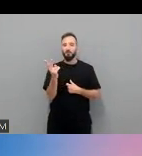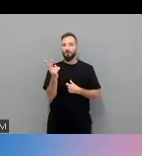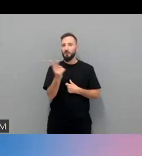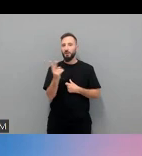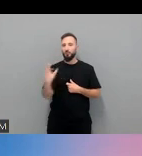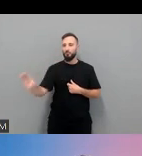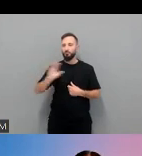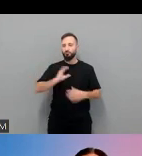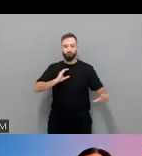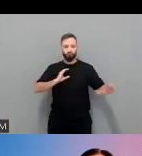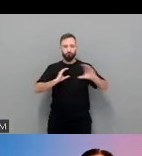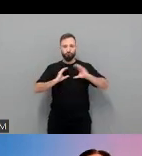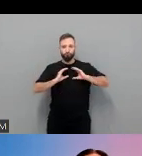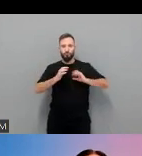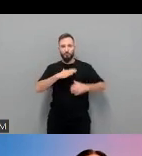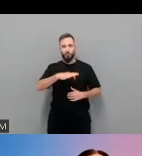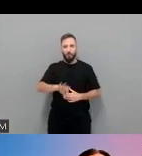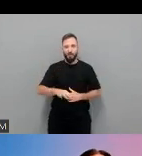400 euros al año, ¿vale?